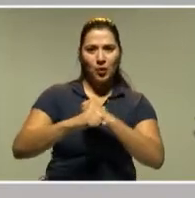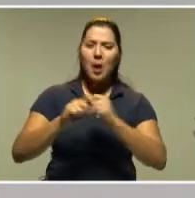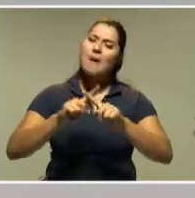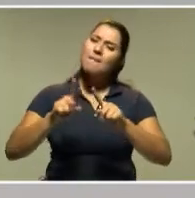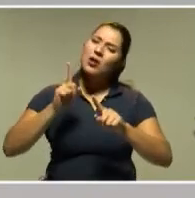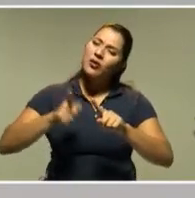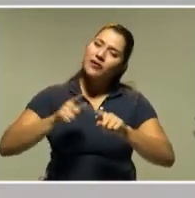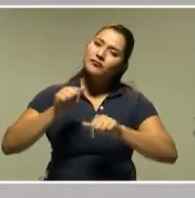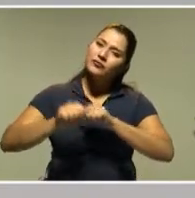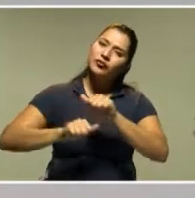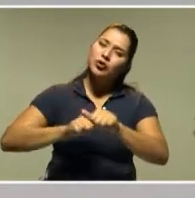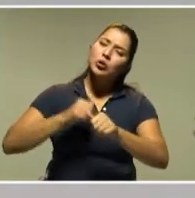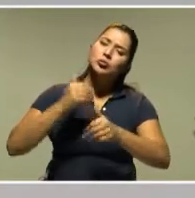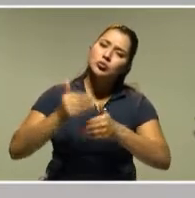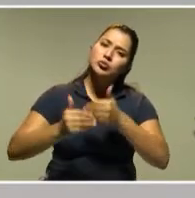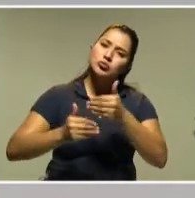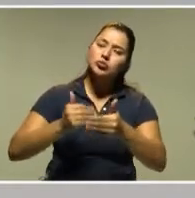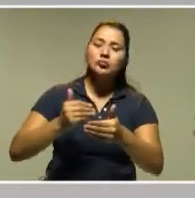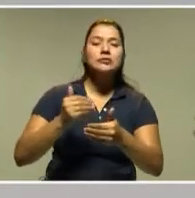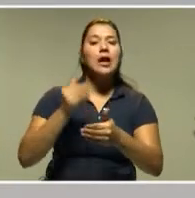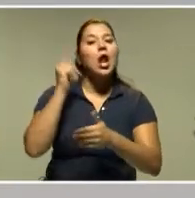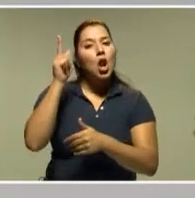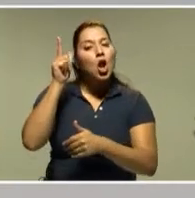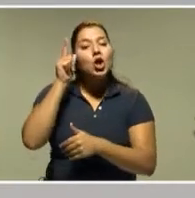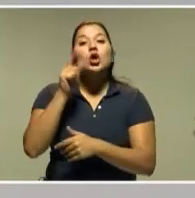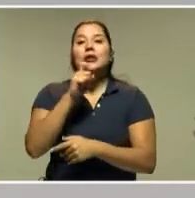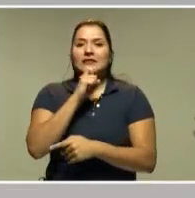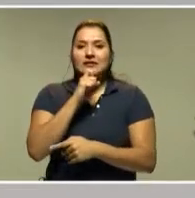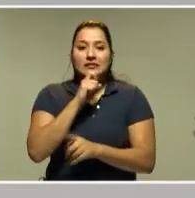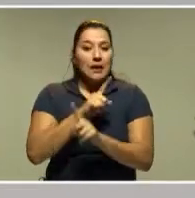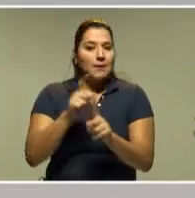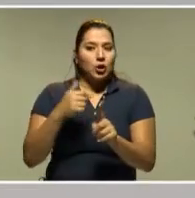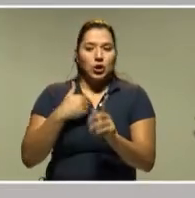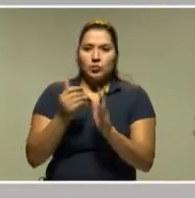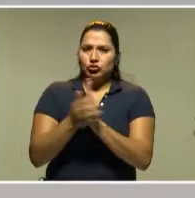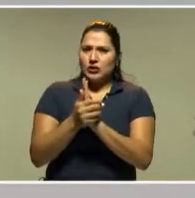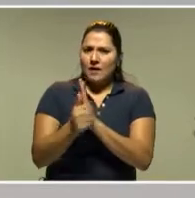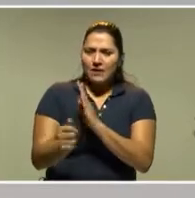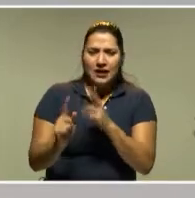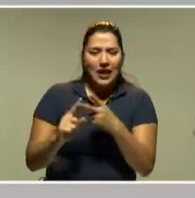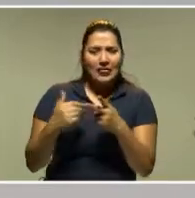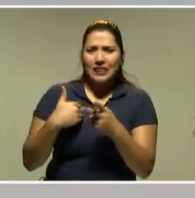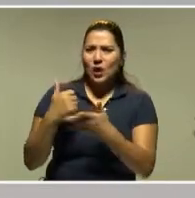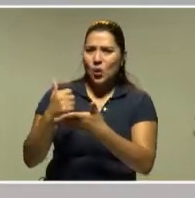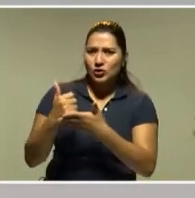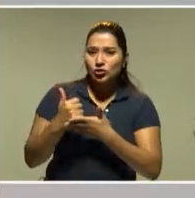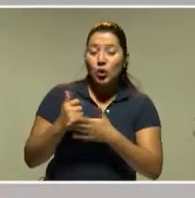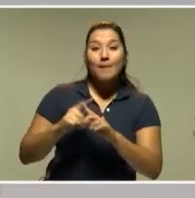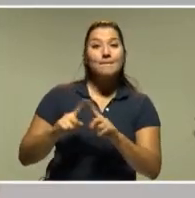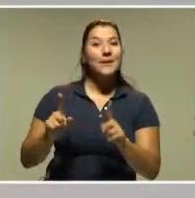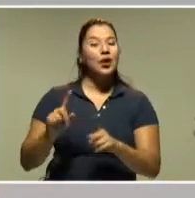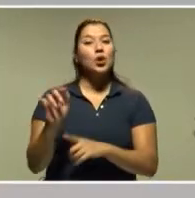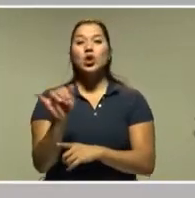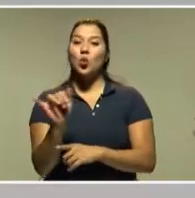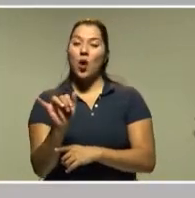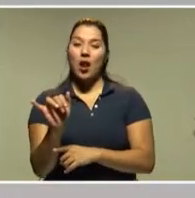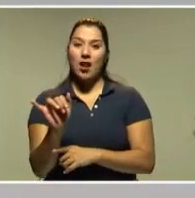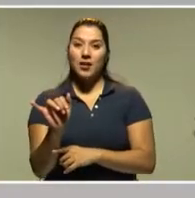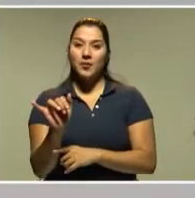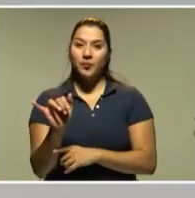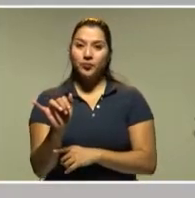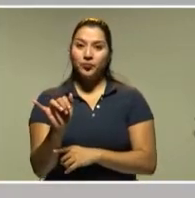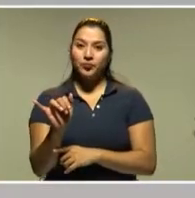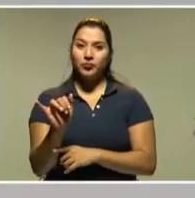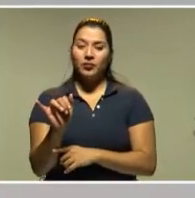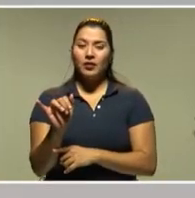poco. Obviamente es difícil, pero está el talento, está la ayuda, pero es igual, como te dije, llenar